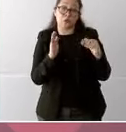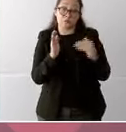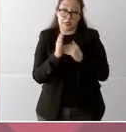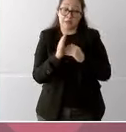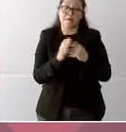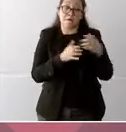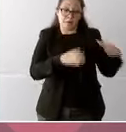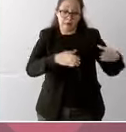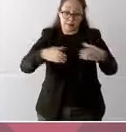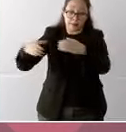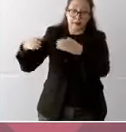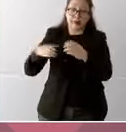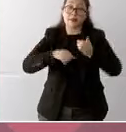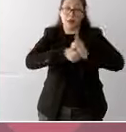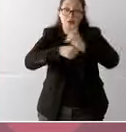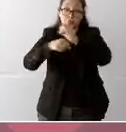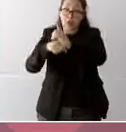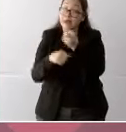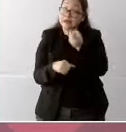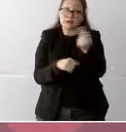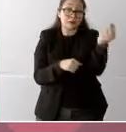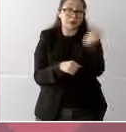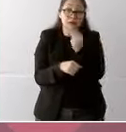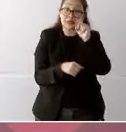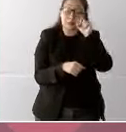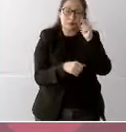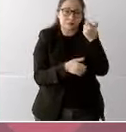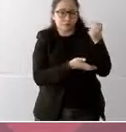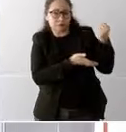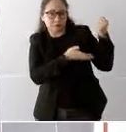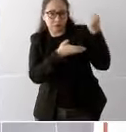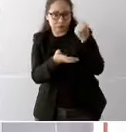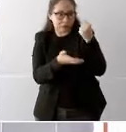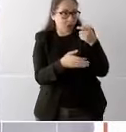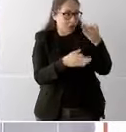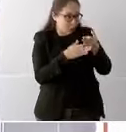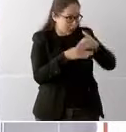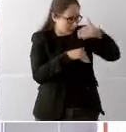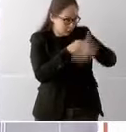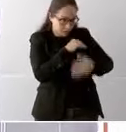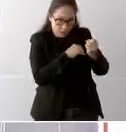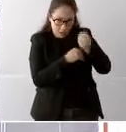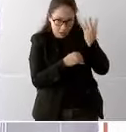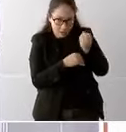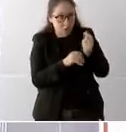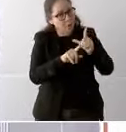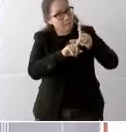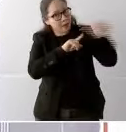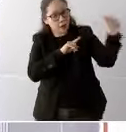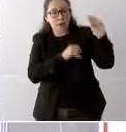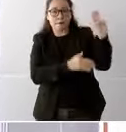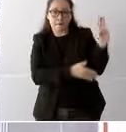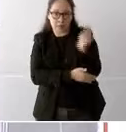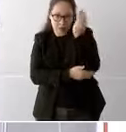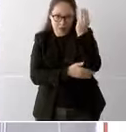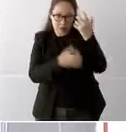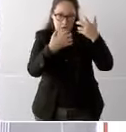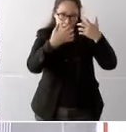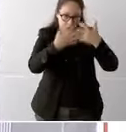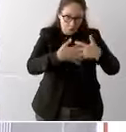inversión. Terminando aquí, voy a la refinería de Minatitlán, porque hay que seguir